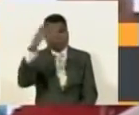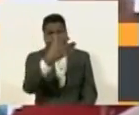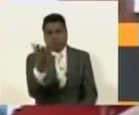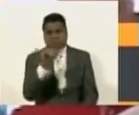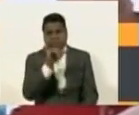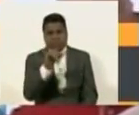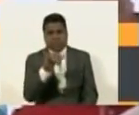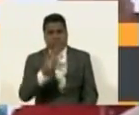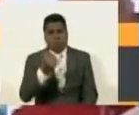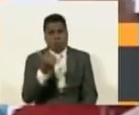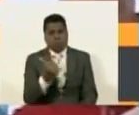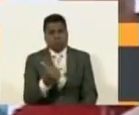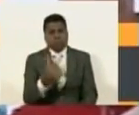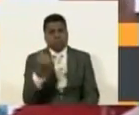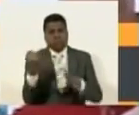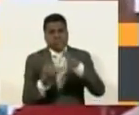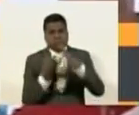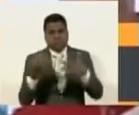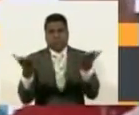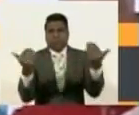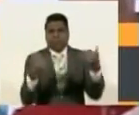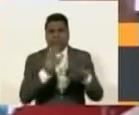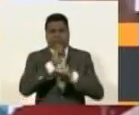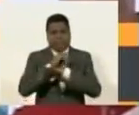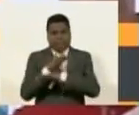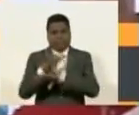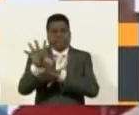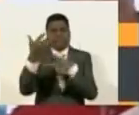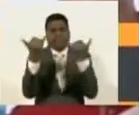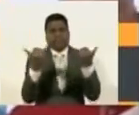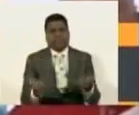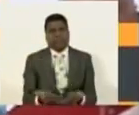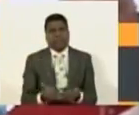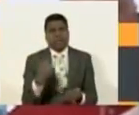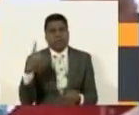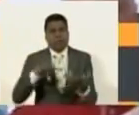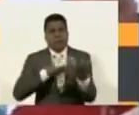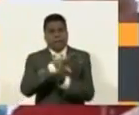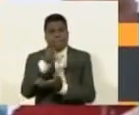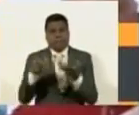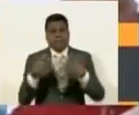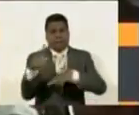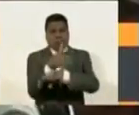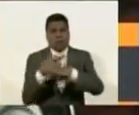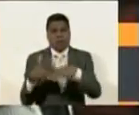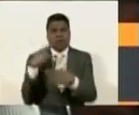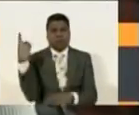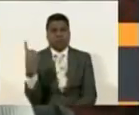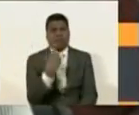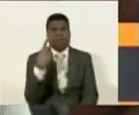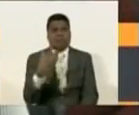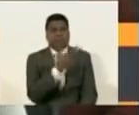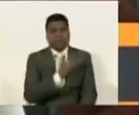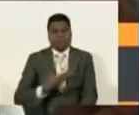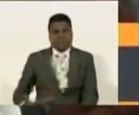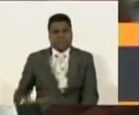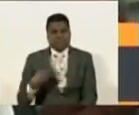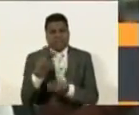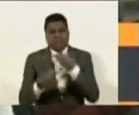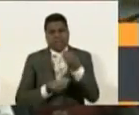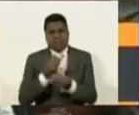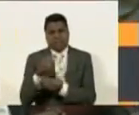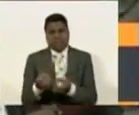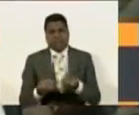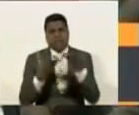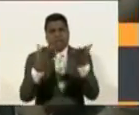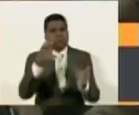El resto de los poderes, que pase por allá y haga sus recomendaciones. Esto no es un problema del gobierno nada más. El presidente Maduro ha dicho y le ha